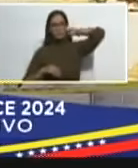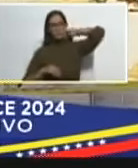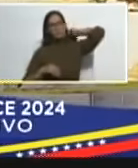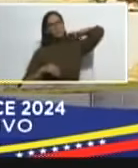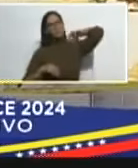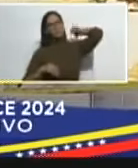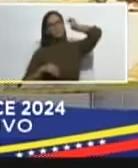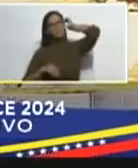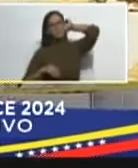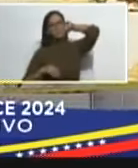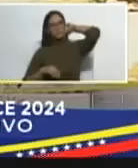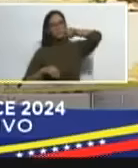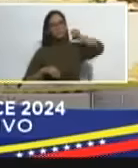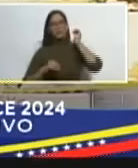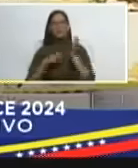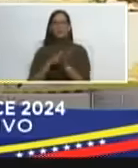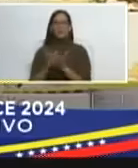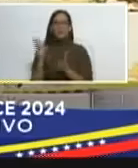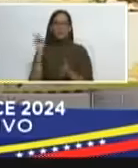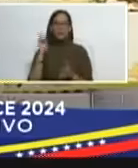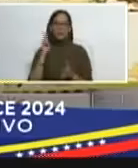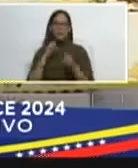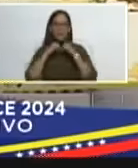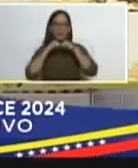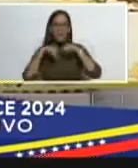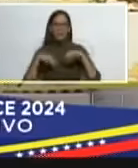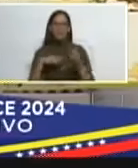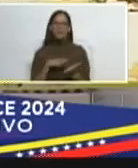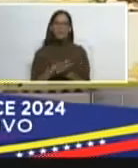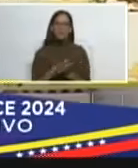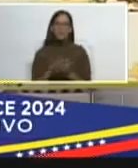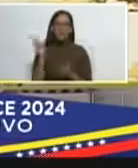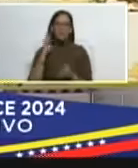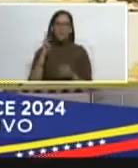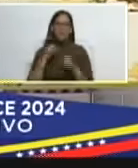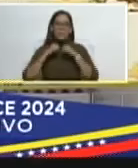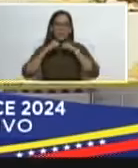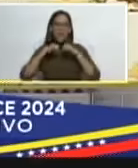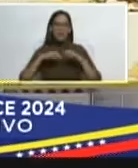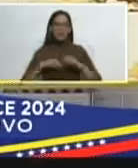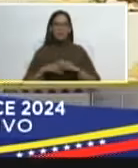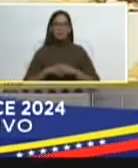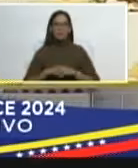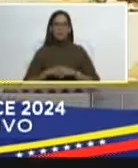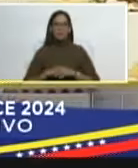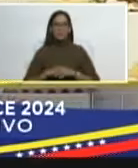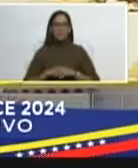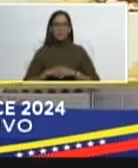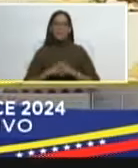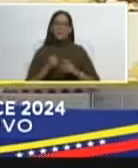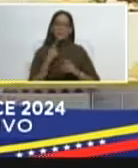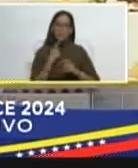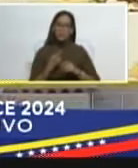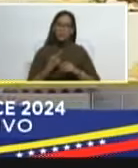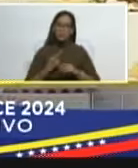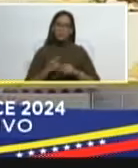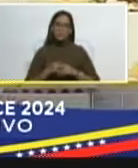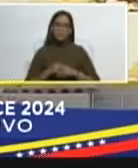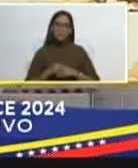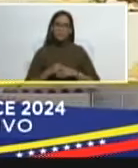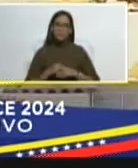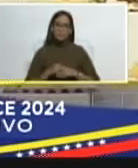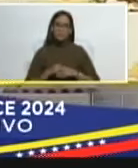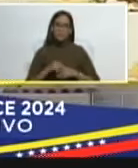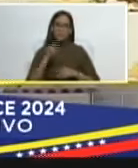Lo que ha pasado en Venezuela es un milagro. Lo que está pasando en Venezuela es un milagro. Y me lo decían